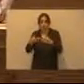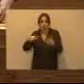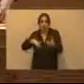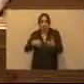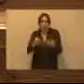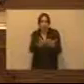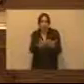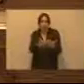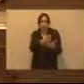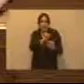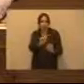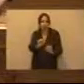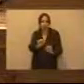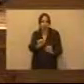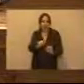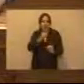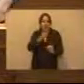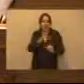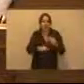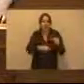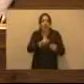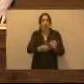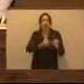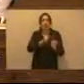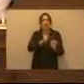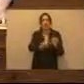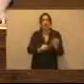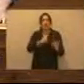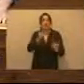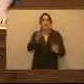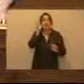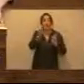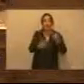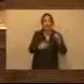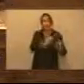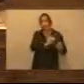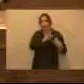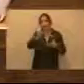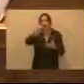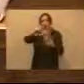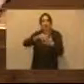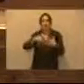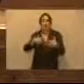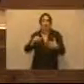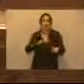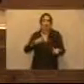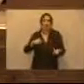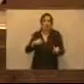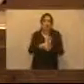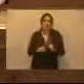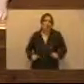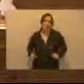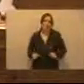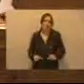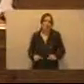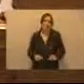E isto faelo para acabar derivando a actividade a centros privados, col derroche que supón.